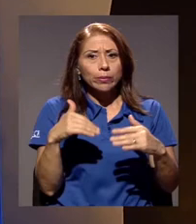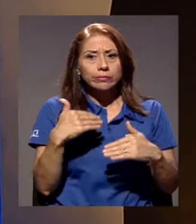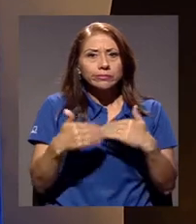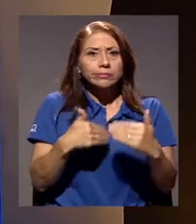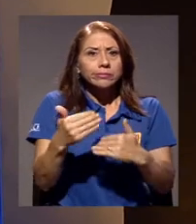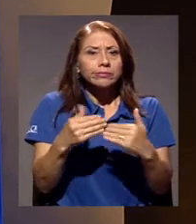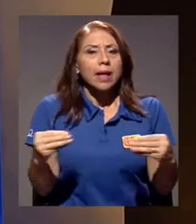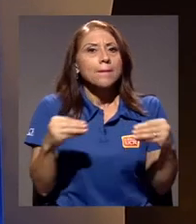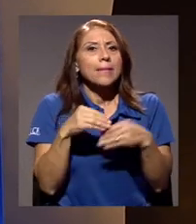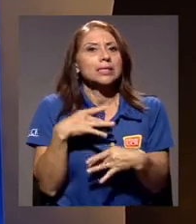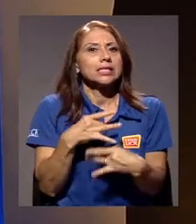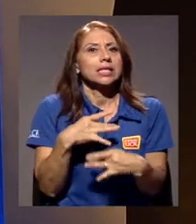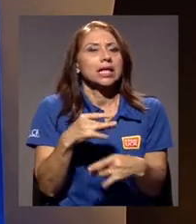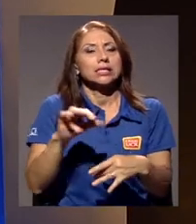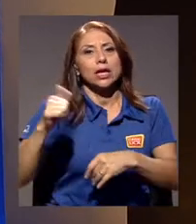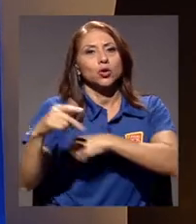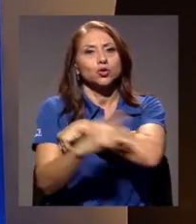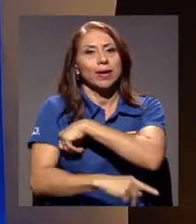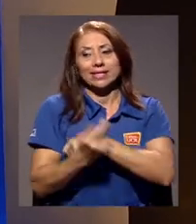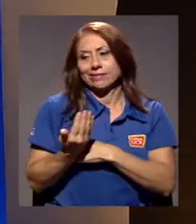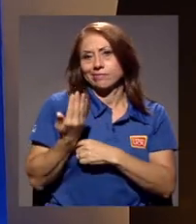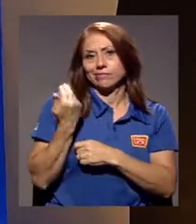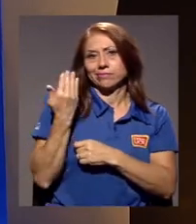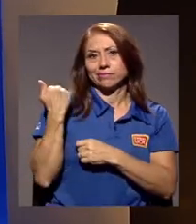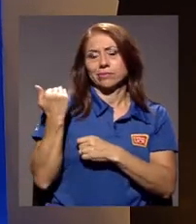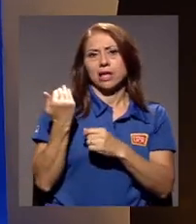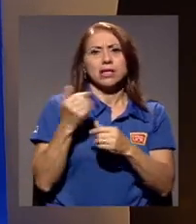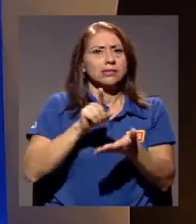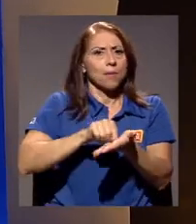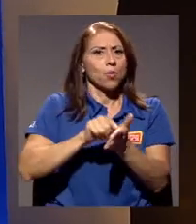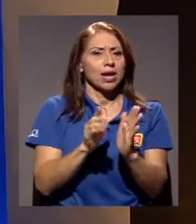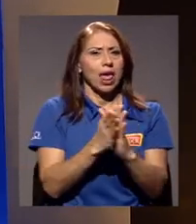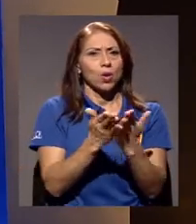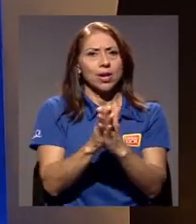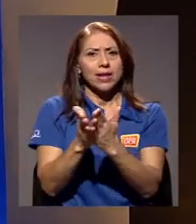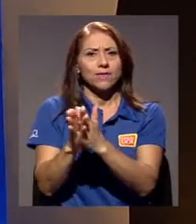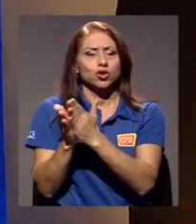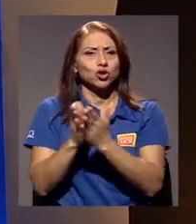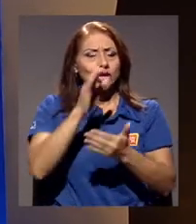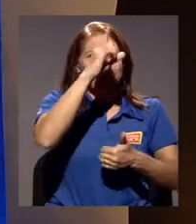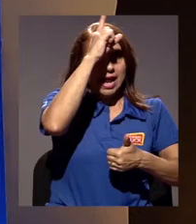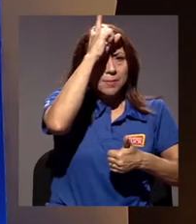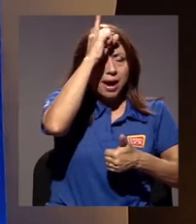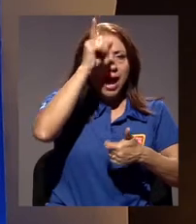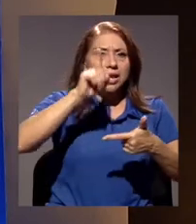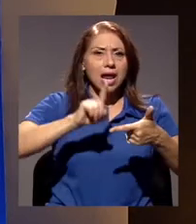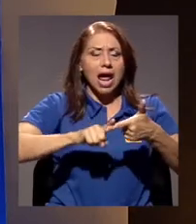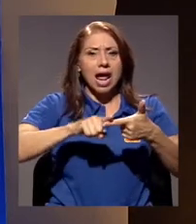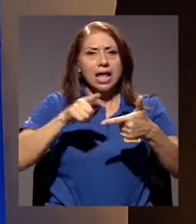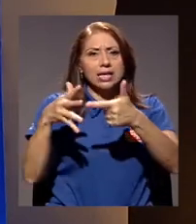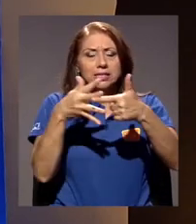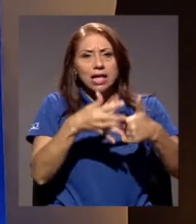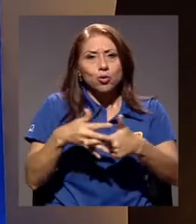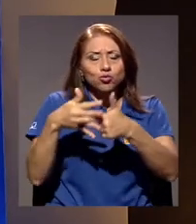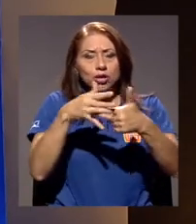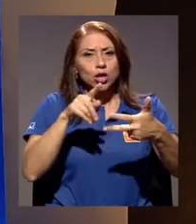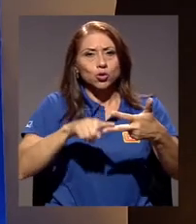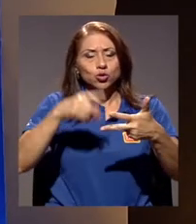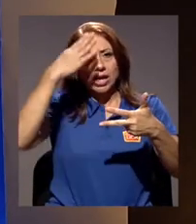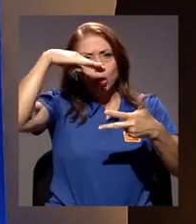en otros países recientemente se ha publicado libros de alemania en los eeuu en cuba